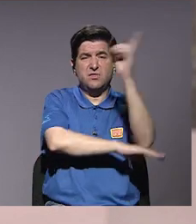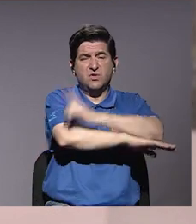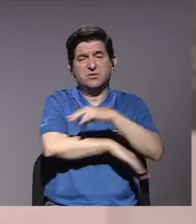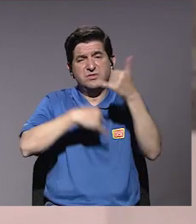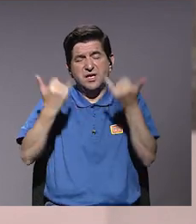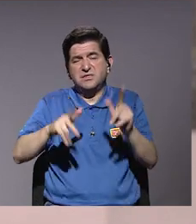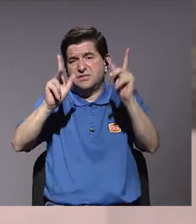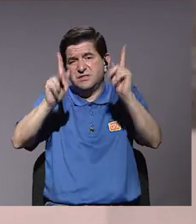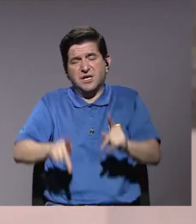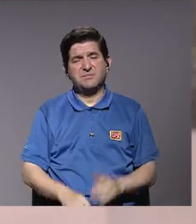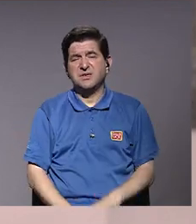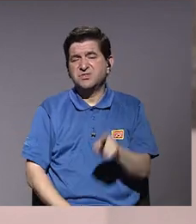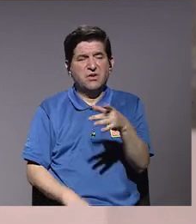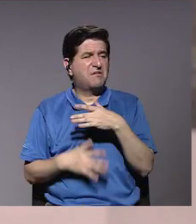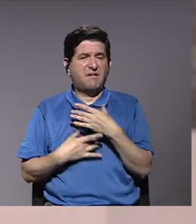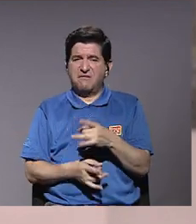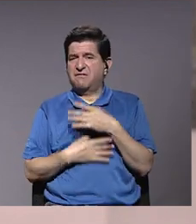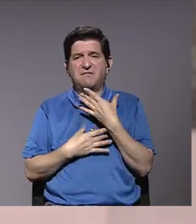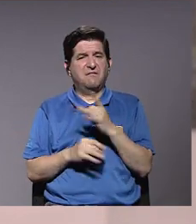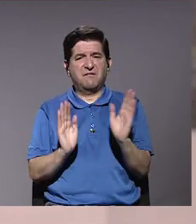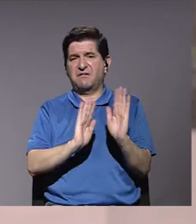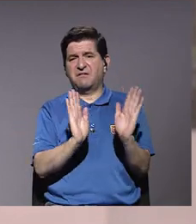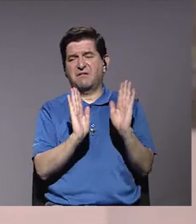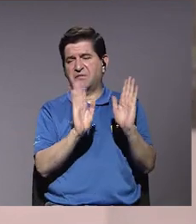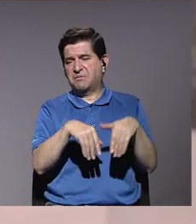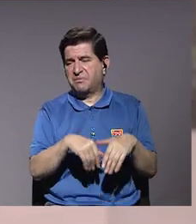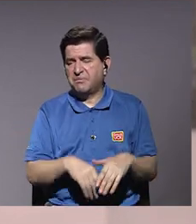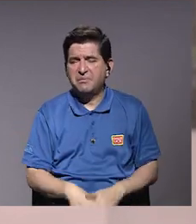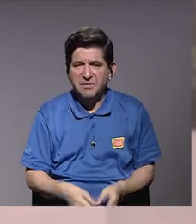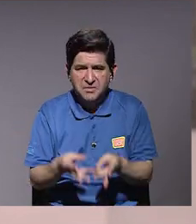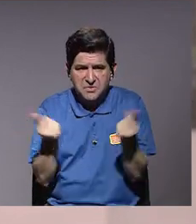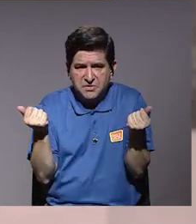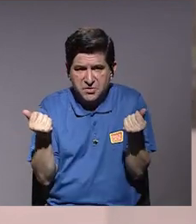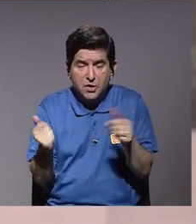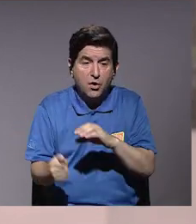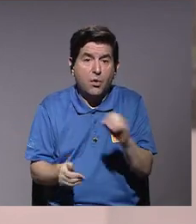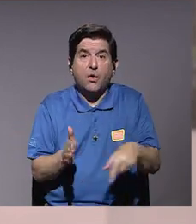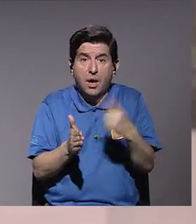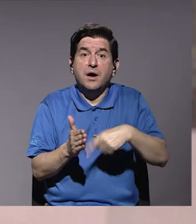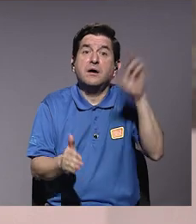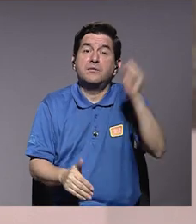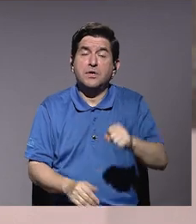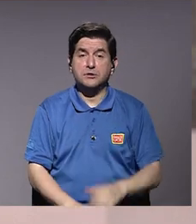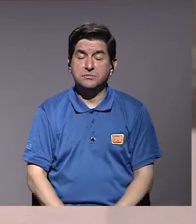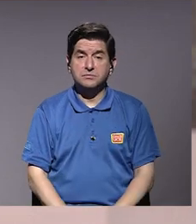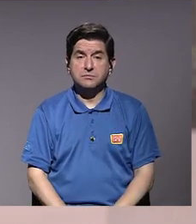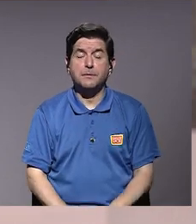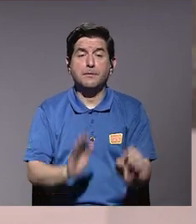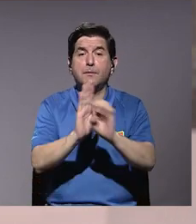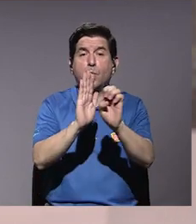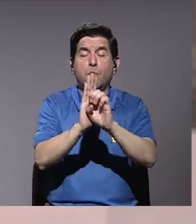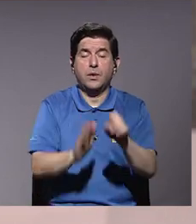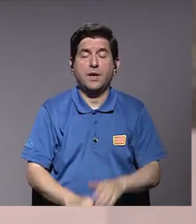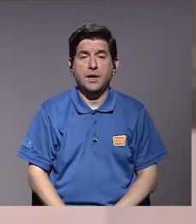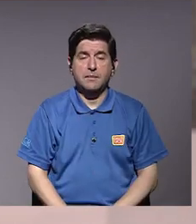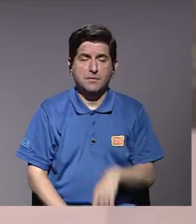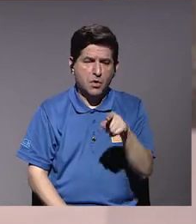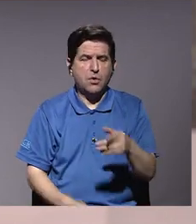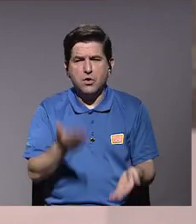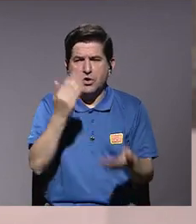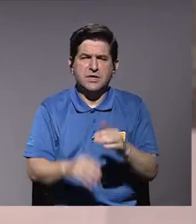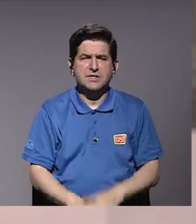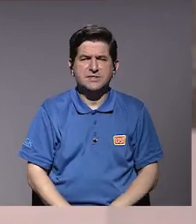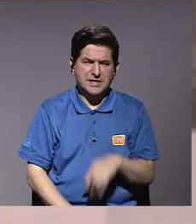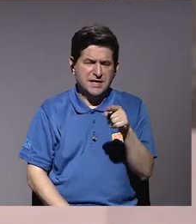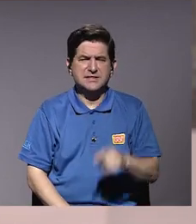días a veces ya la persona no le interesa que le resuelvan, ¿verdad? O a veces sí, dice, no, mire, es que, por ejemplo, por el supuesto